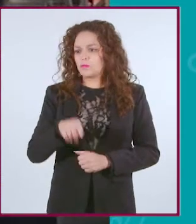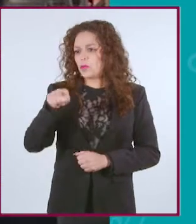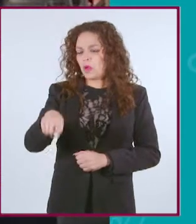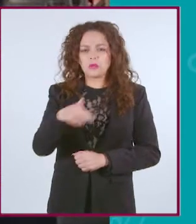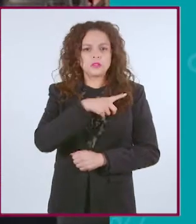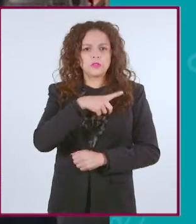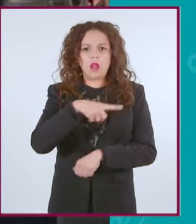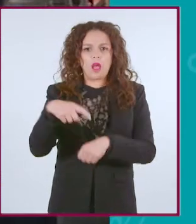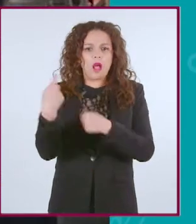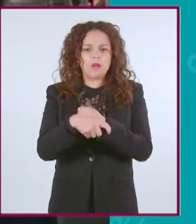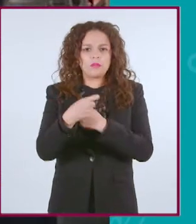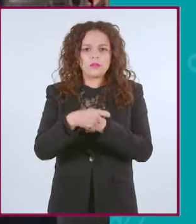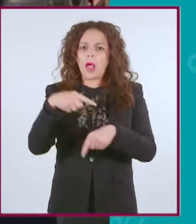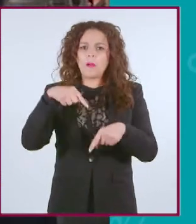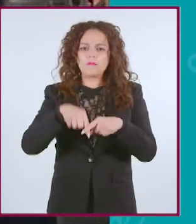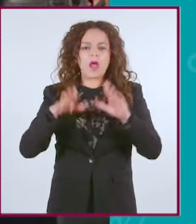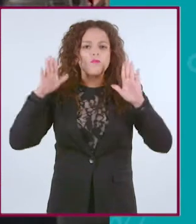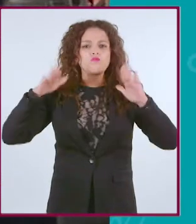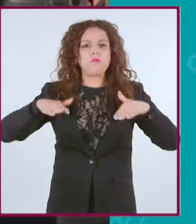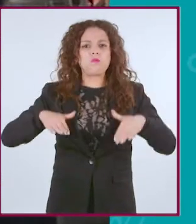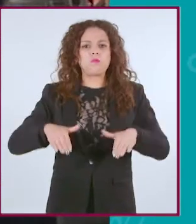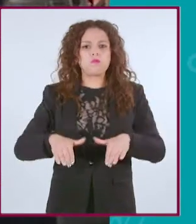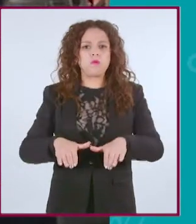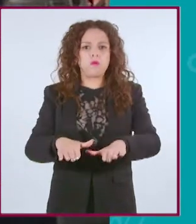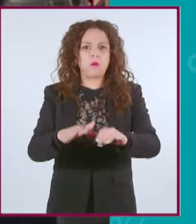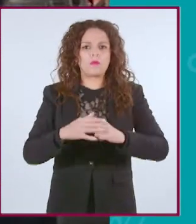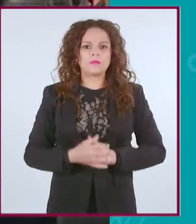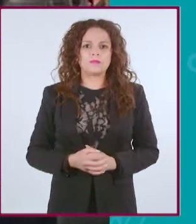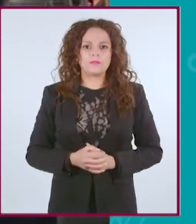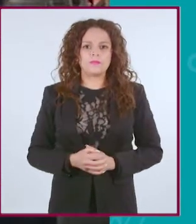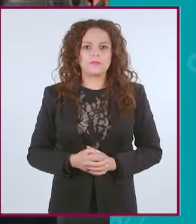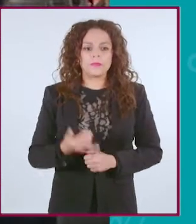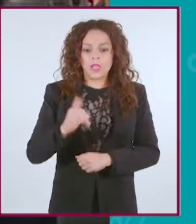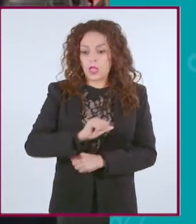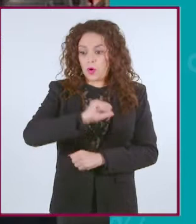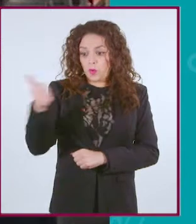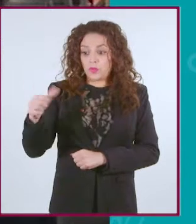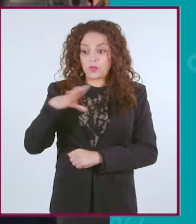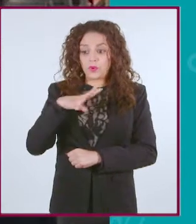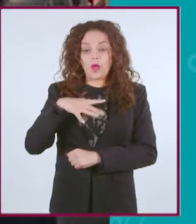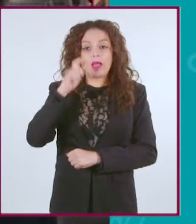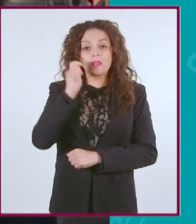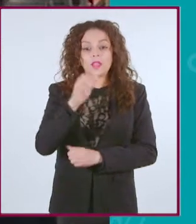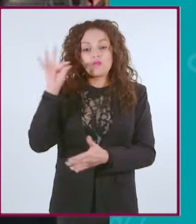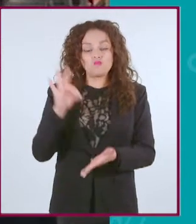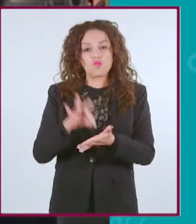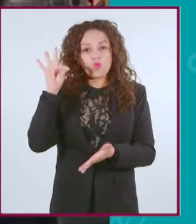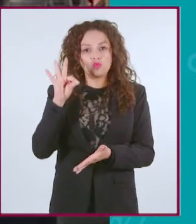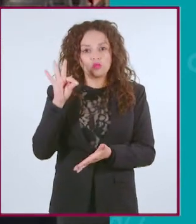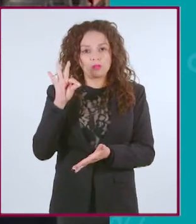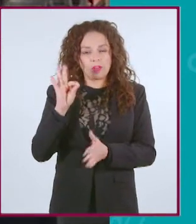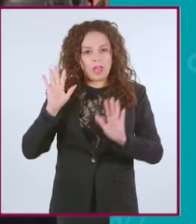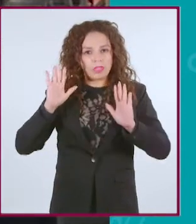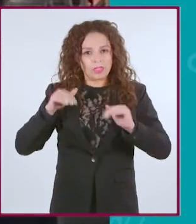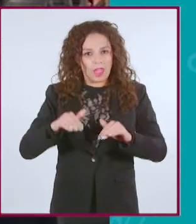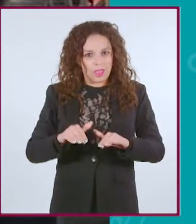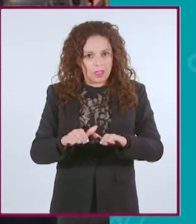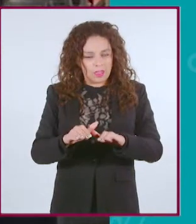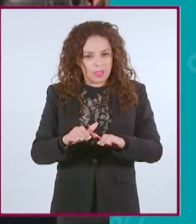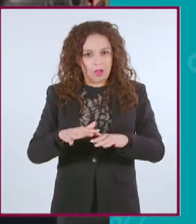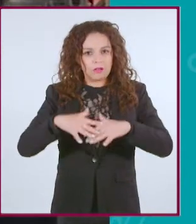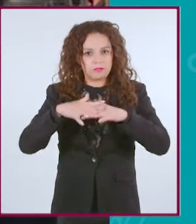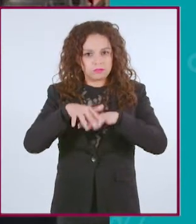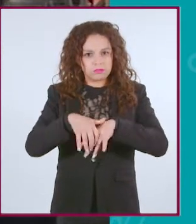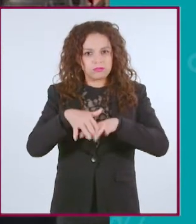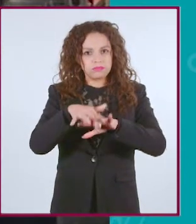la máquina y se inicia el tejido. Tenemos también dentro del tejido de punto por urdimbre que